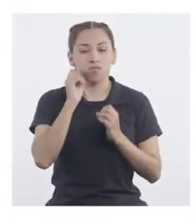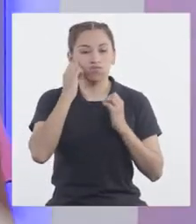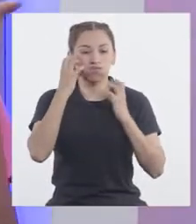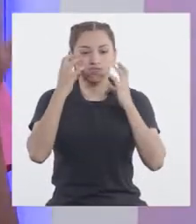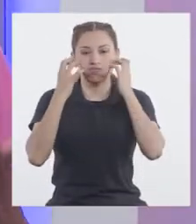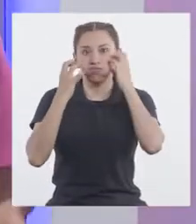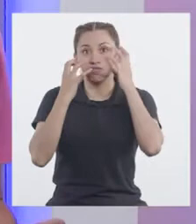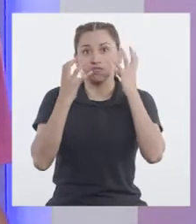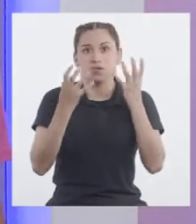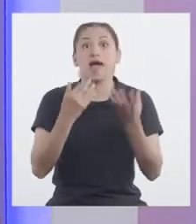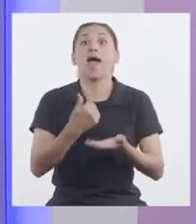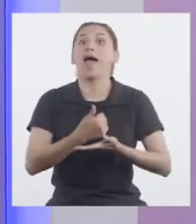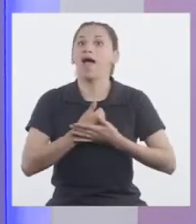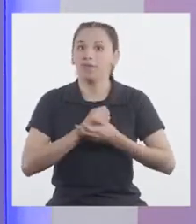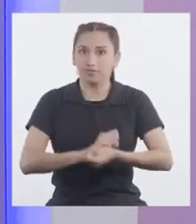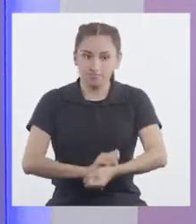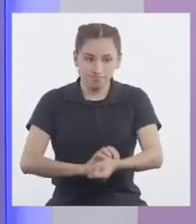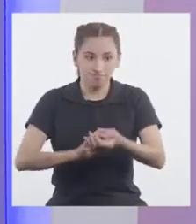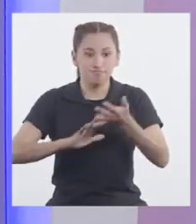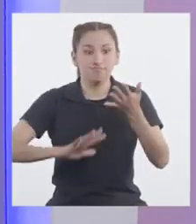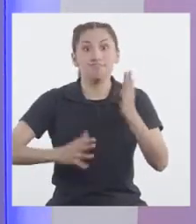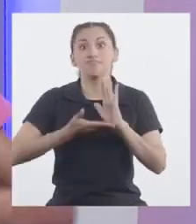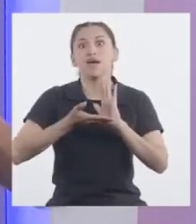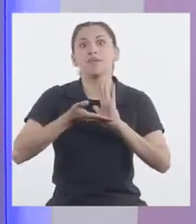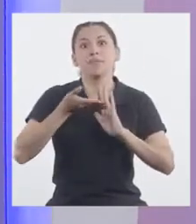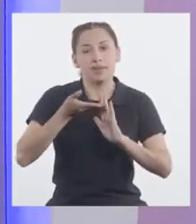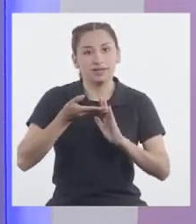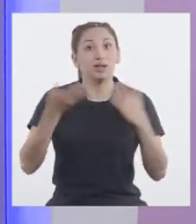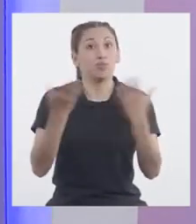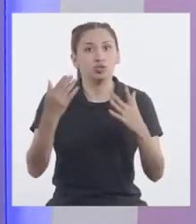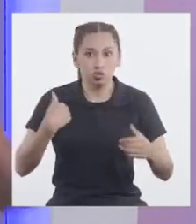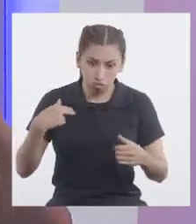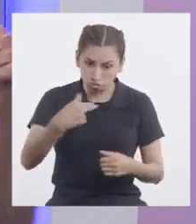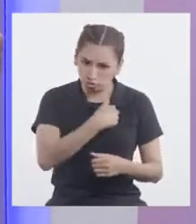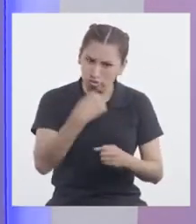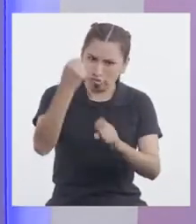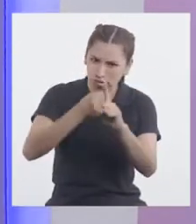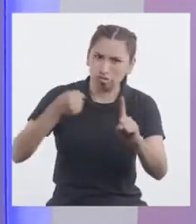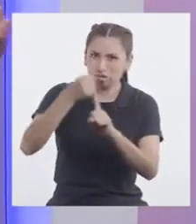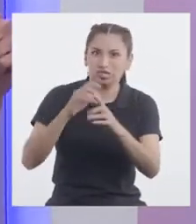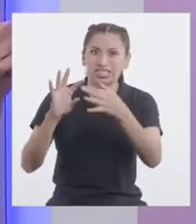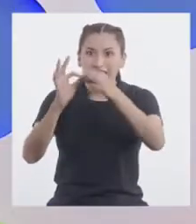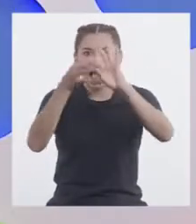mioglobina. Claro, por eso nuestra liga es la Liga del